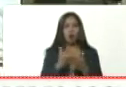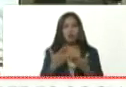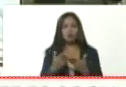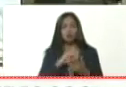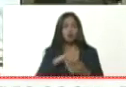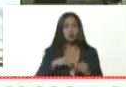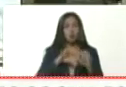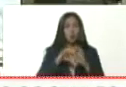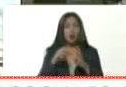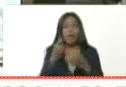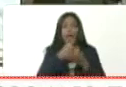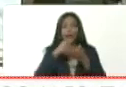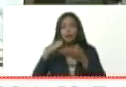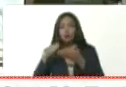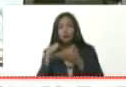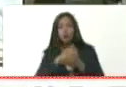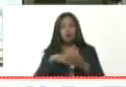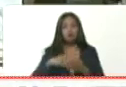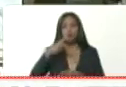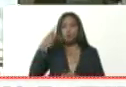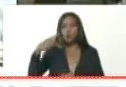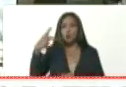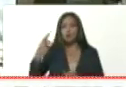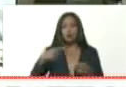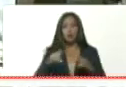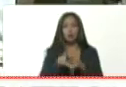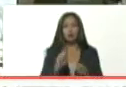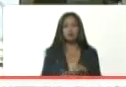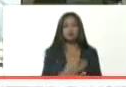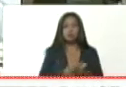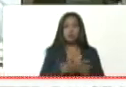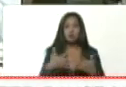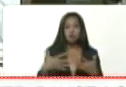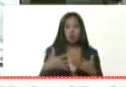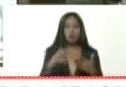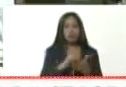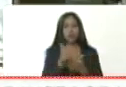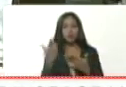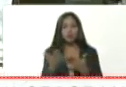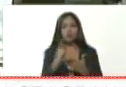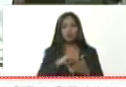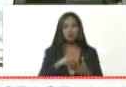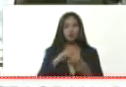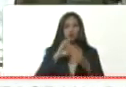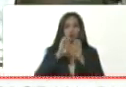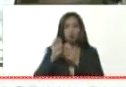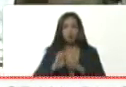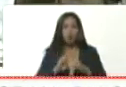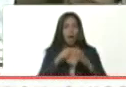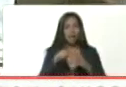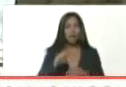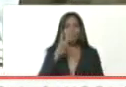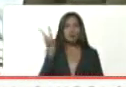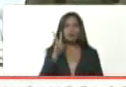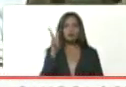nuestros escritores de nuestros poetas millones de libros que se editan en venezuela'